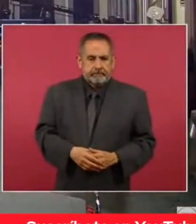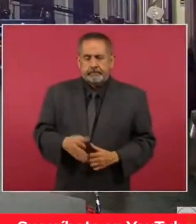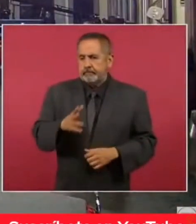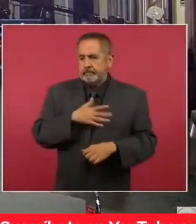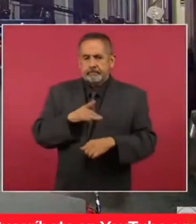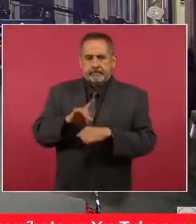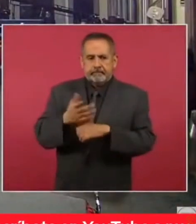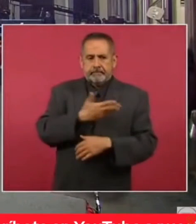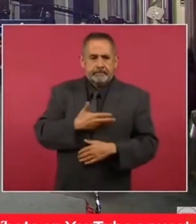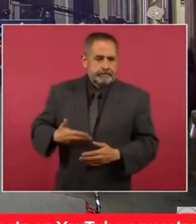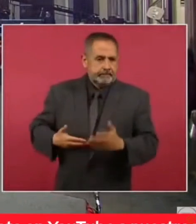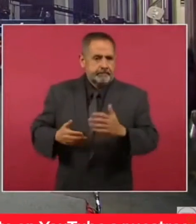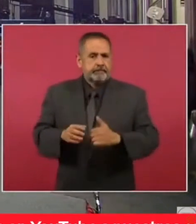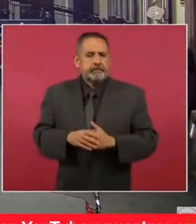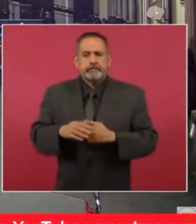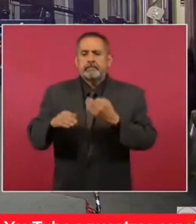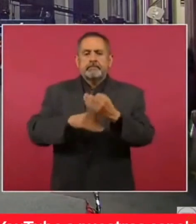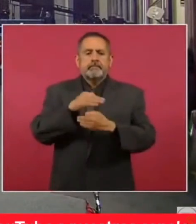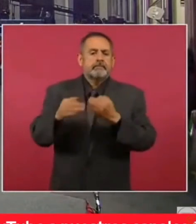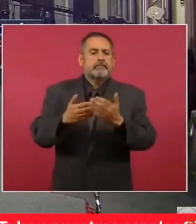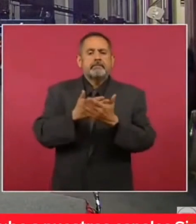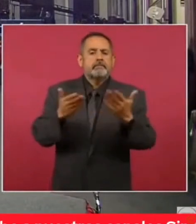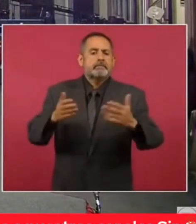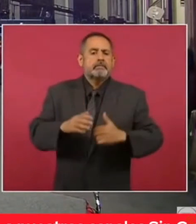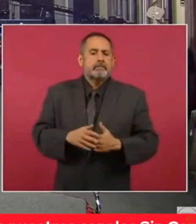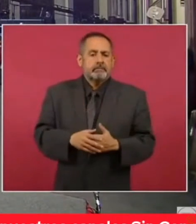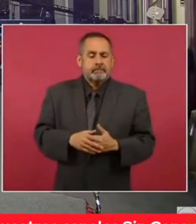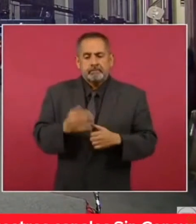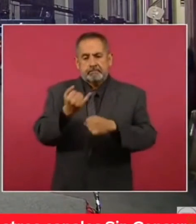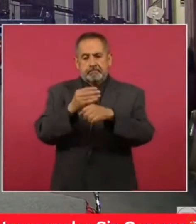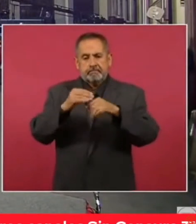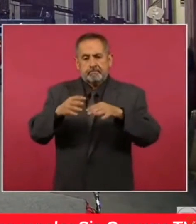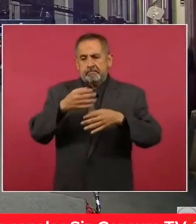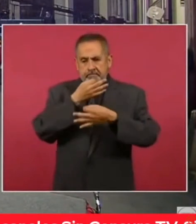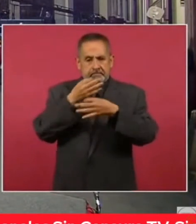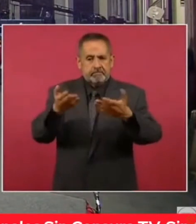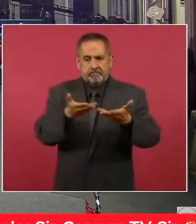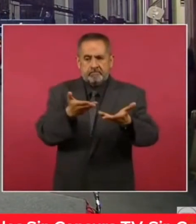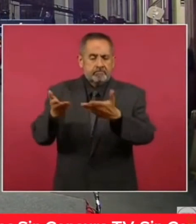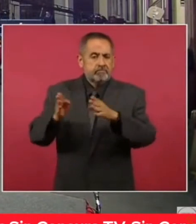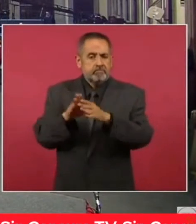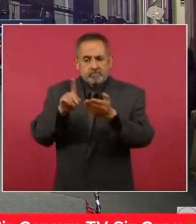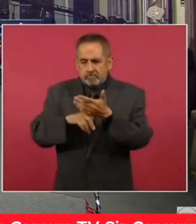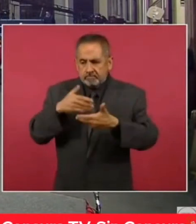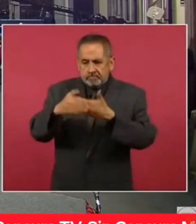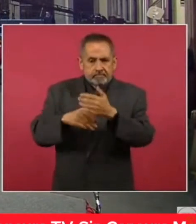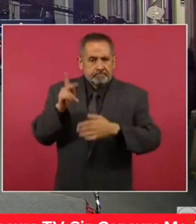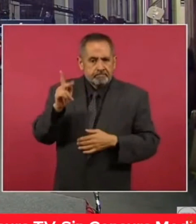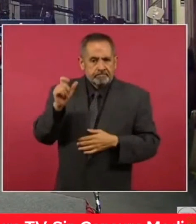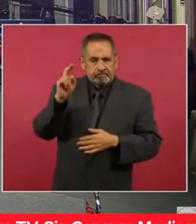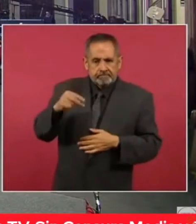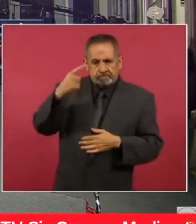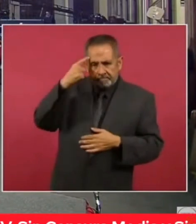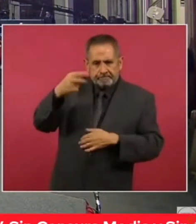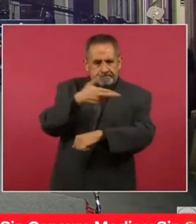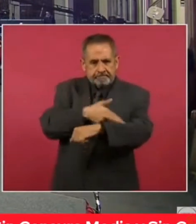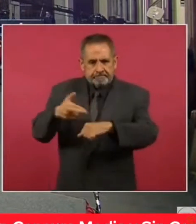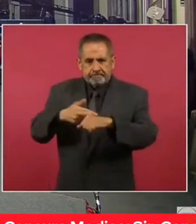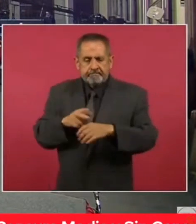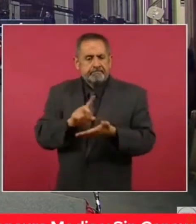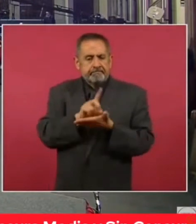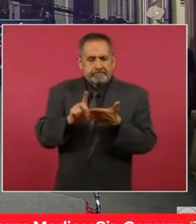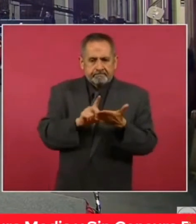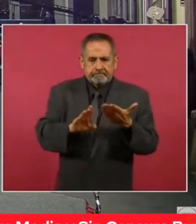Buenos días, presidente. Buenos días a todas y a todos. Informaré a ustedes cómo va la estrategia en el aula, la prevención